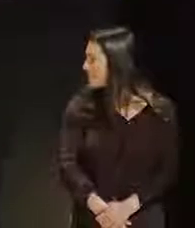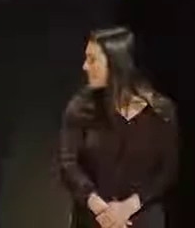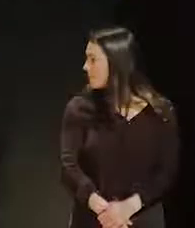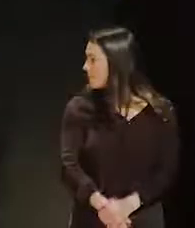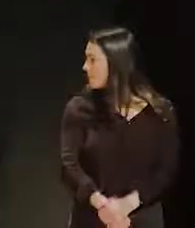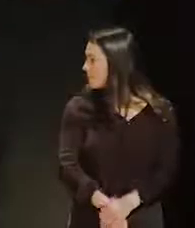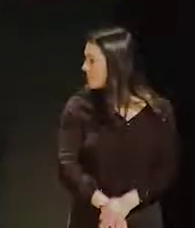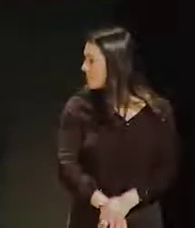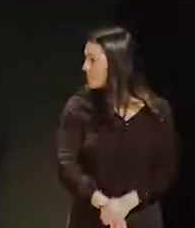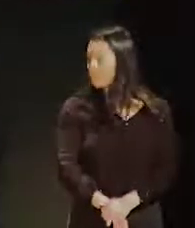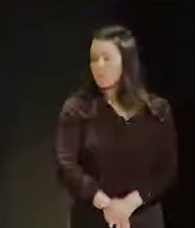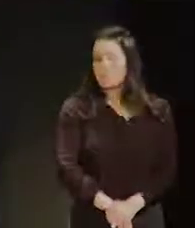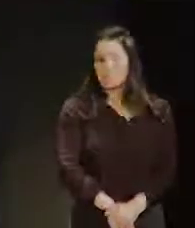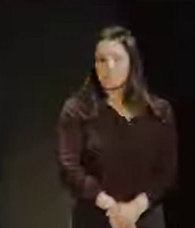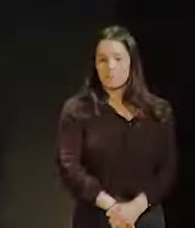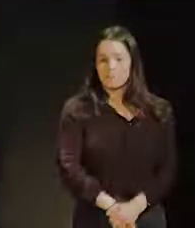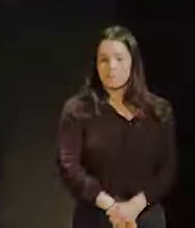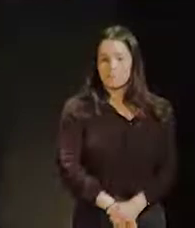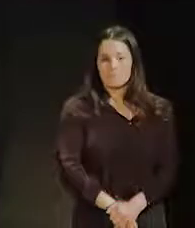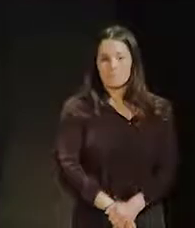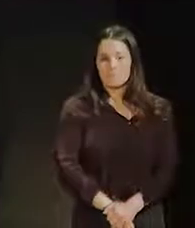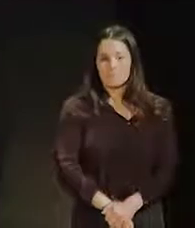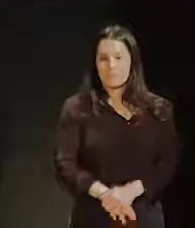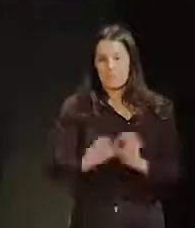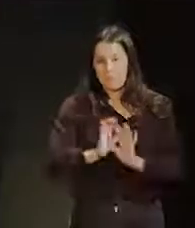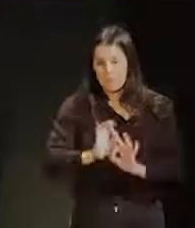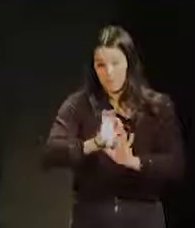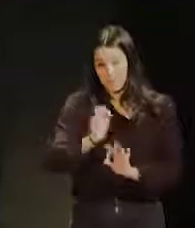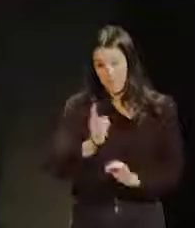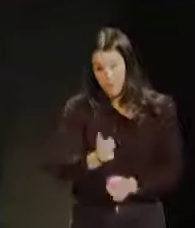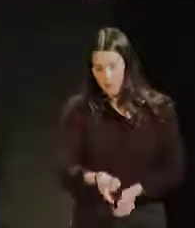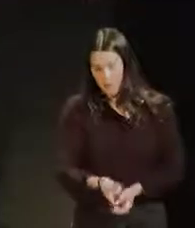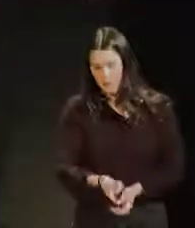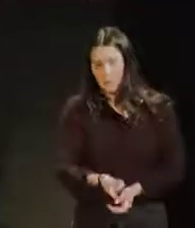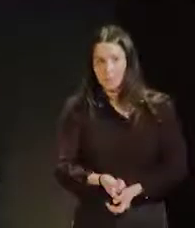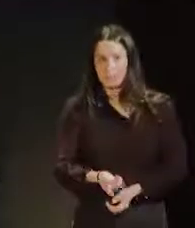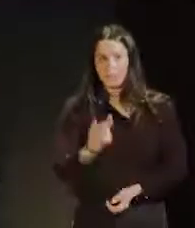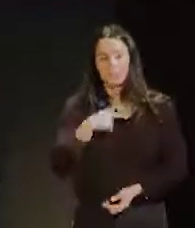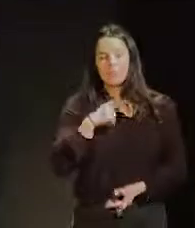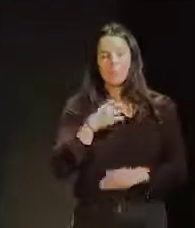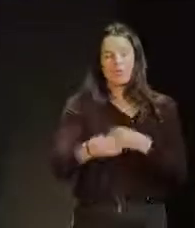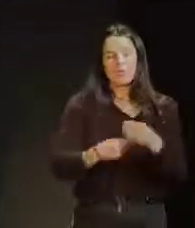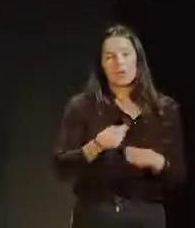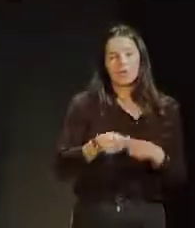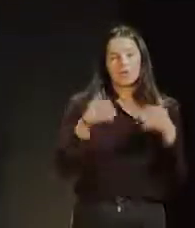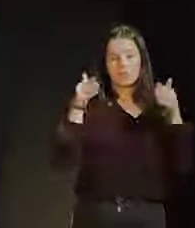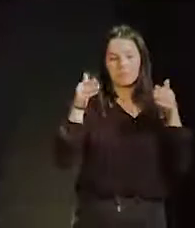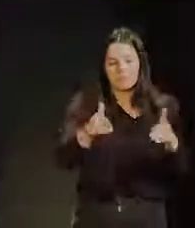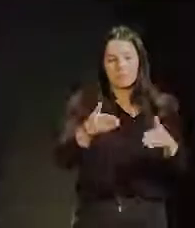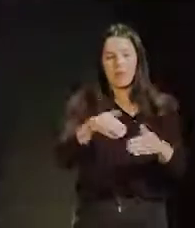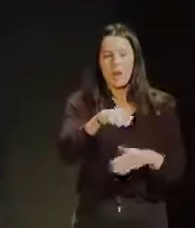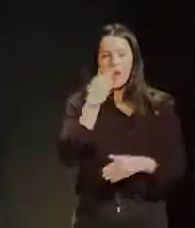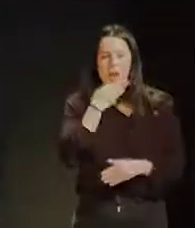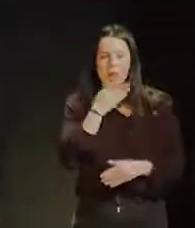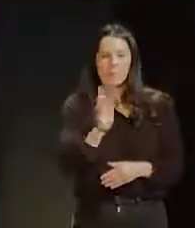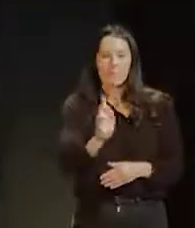È passato, allora, non specificatamente, no, come, non l'avevamo fatto per una scuola, però, per